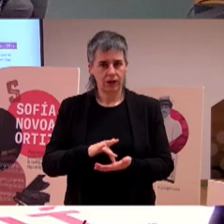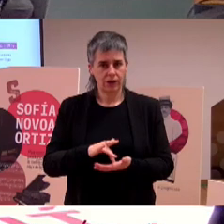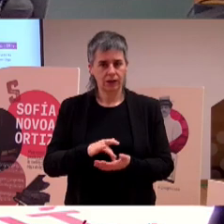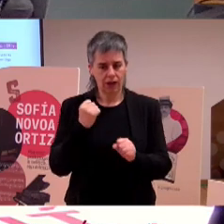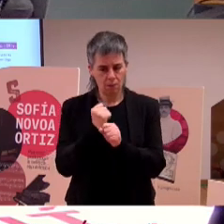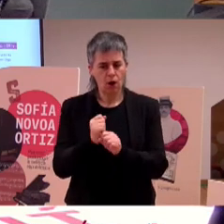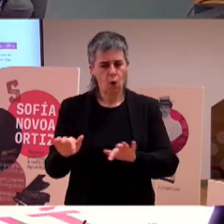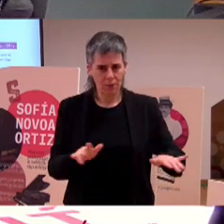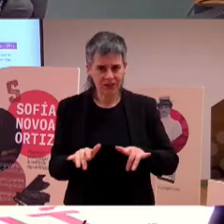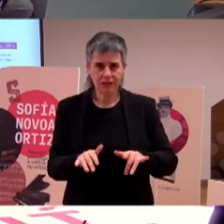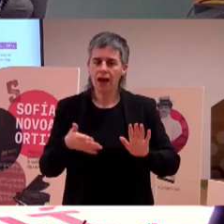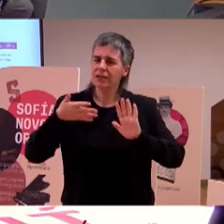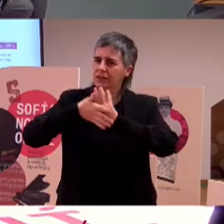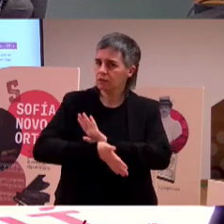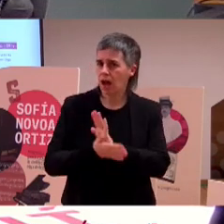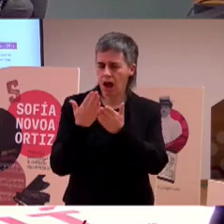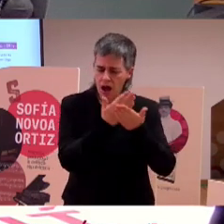son horas de estudio. Claro.